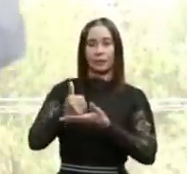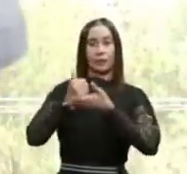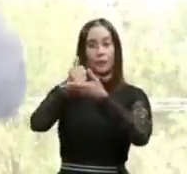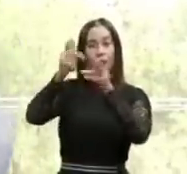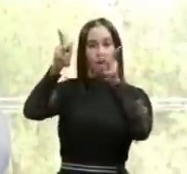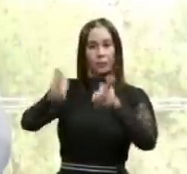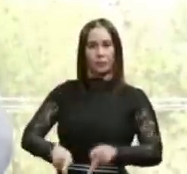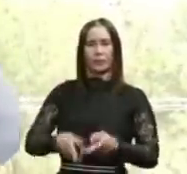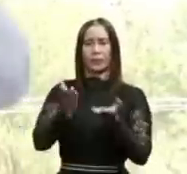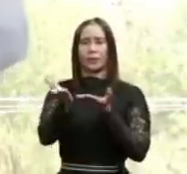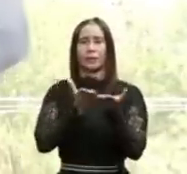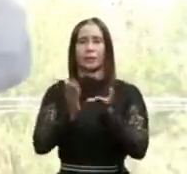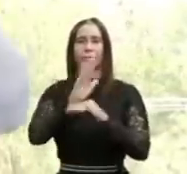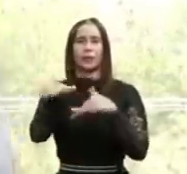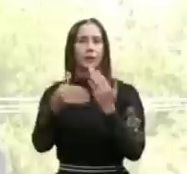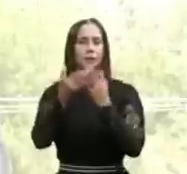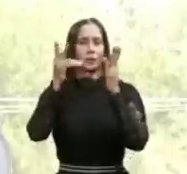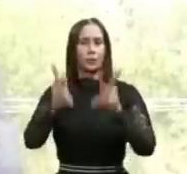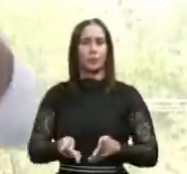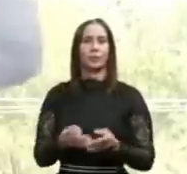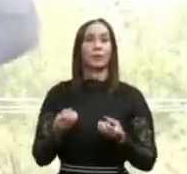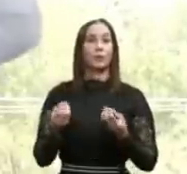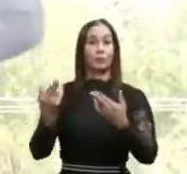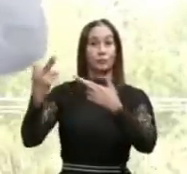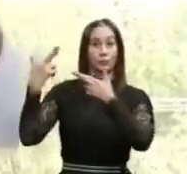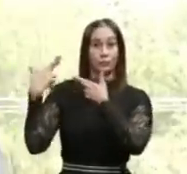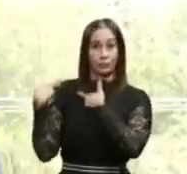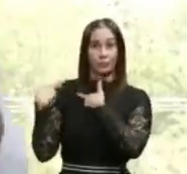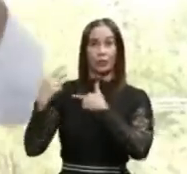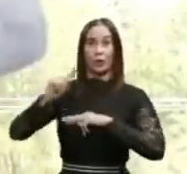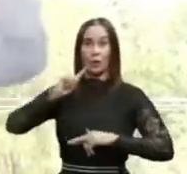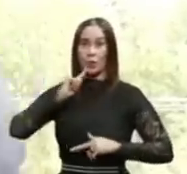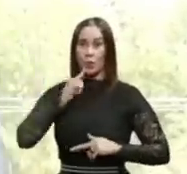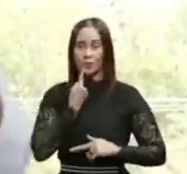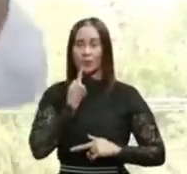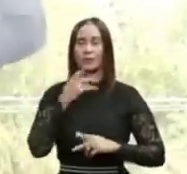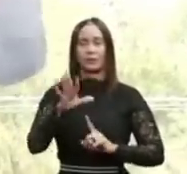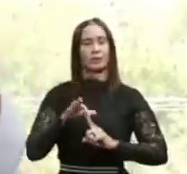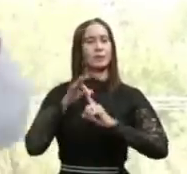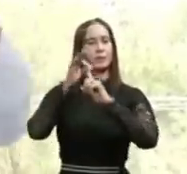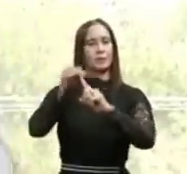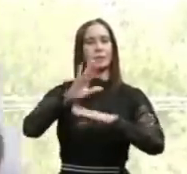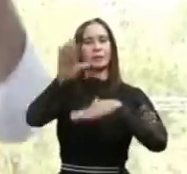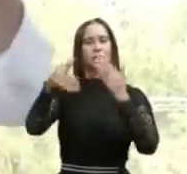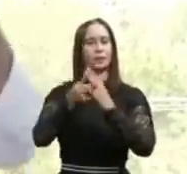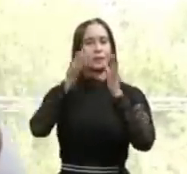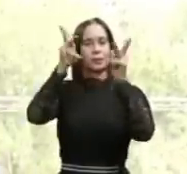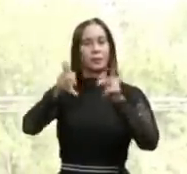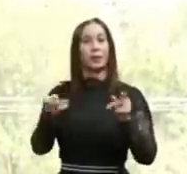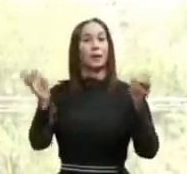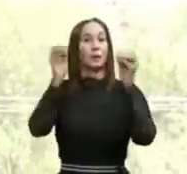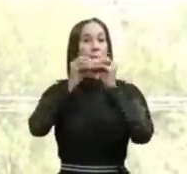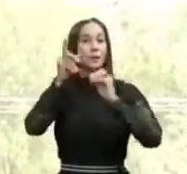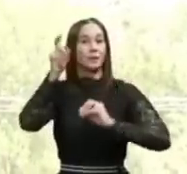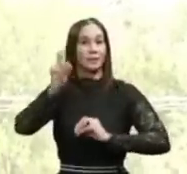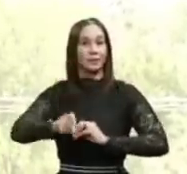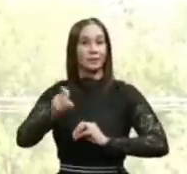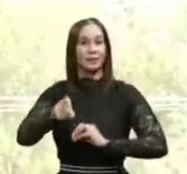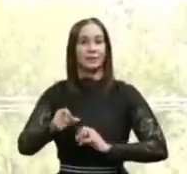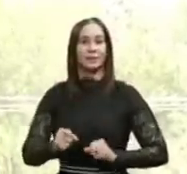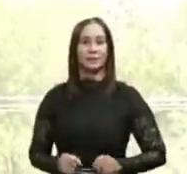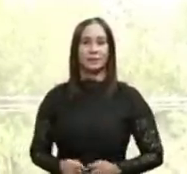servir a los ciudadanos con responsabilidad y con honestidad, y especialmente a los que más lo necesitan.